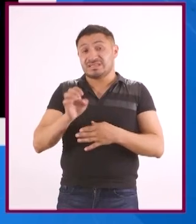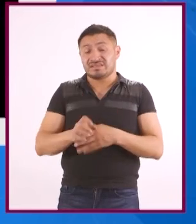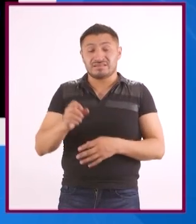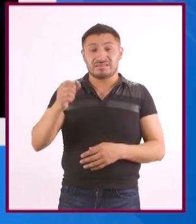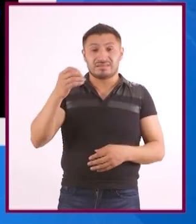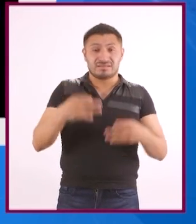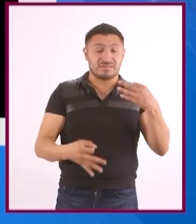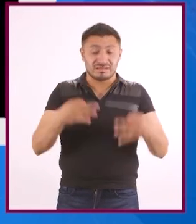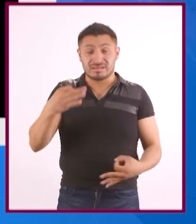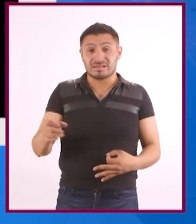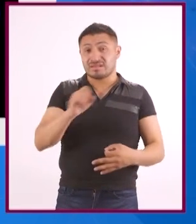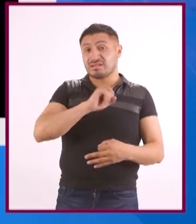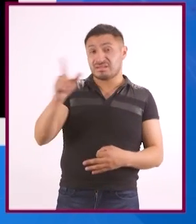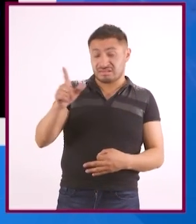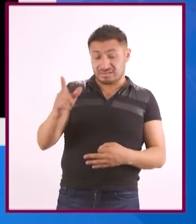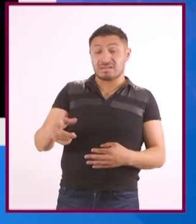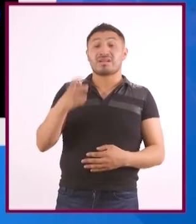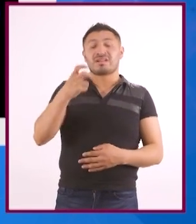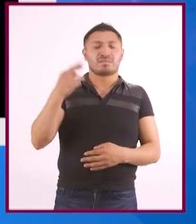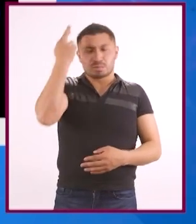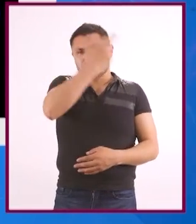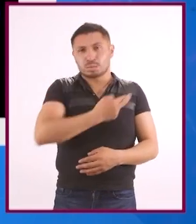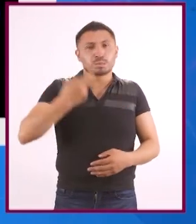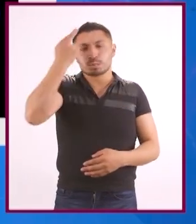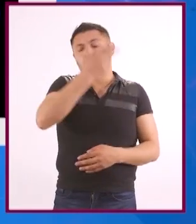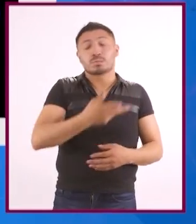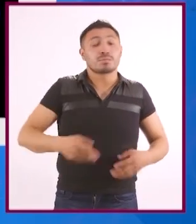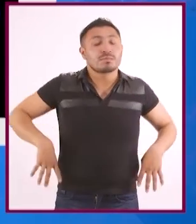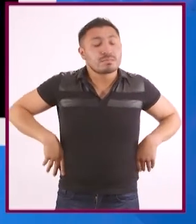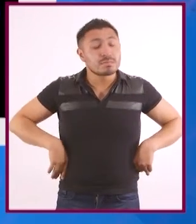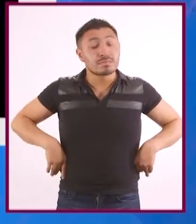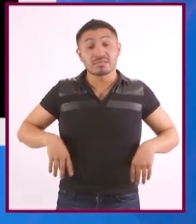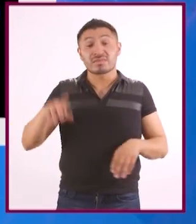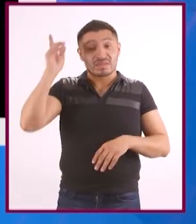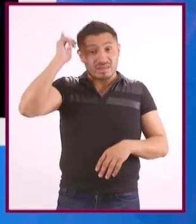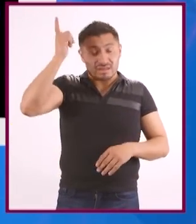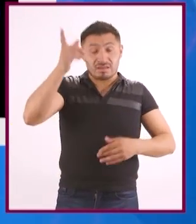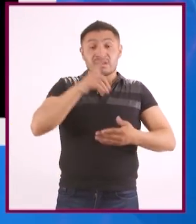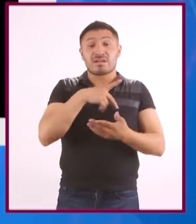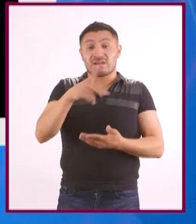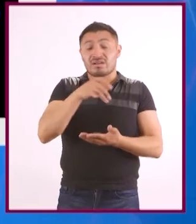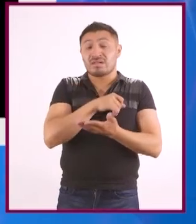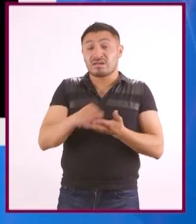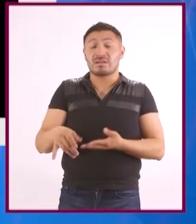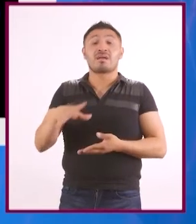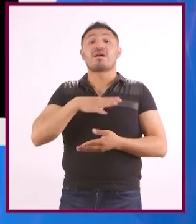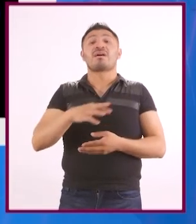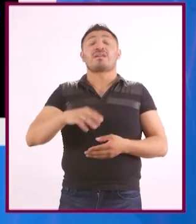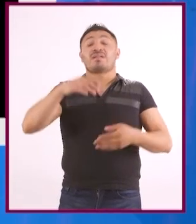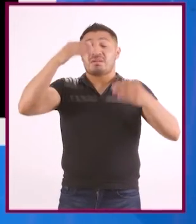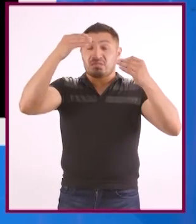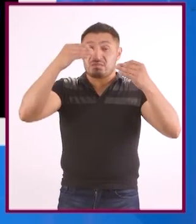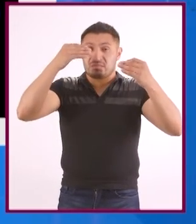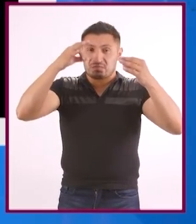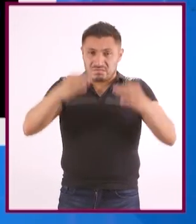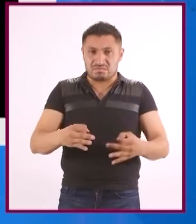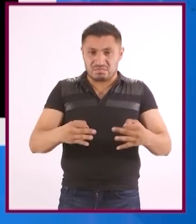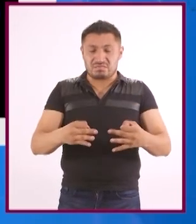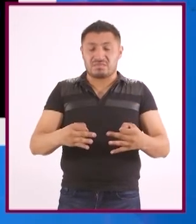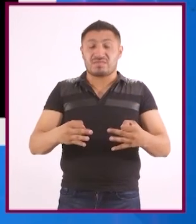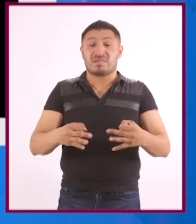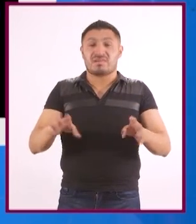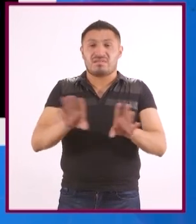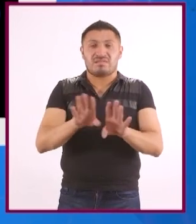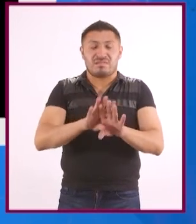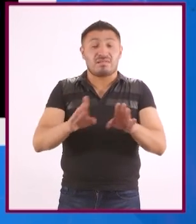está justamente analizando este caso y esperamos que en su decisión pues tome acta de